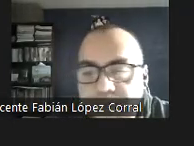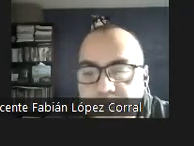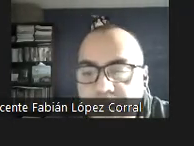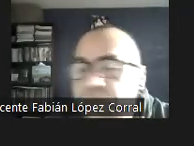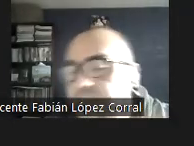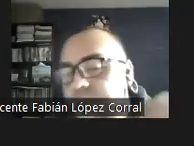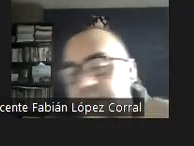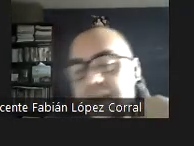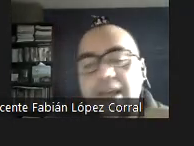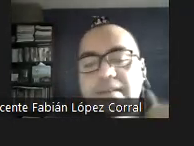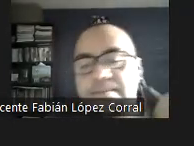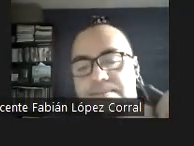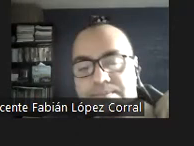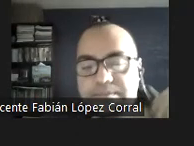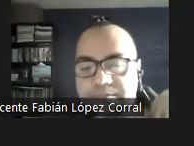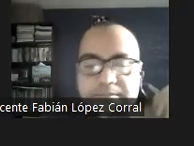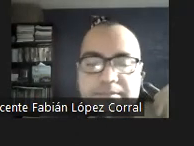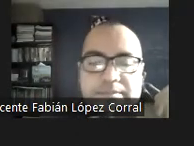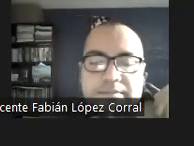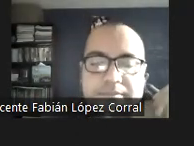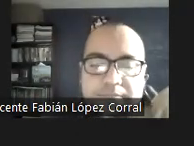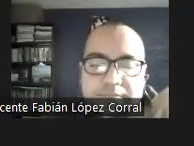es muy famosa pangea